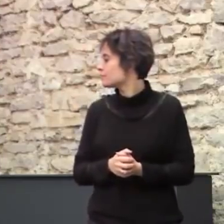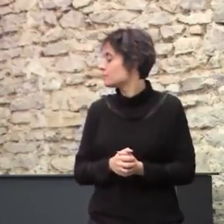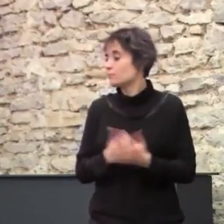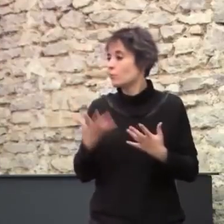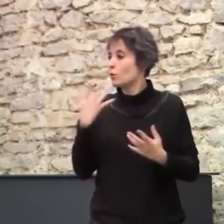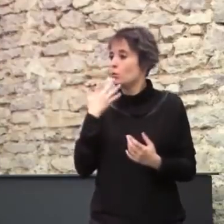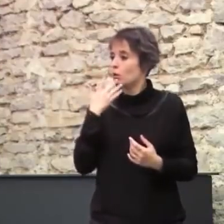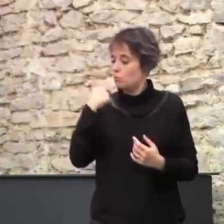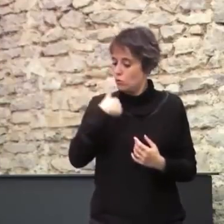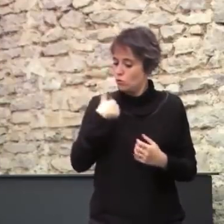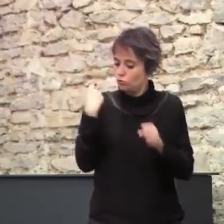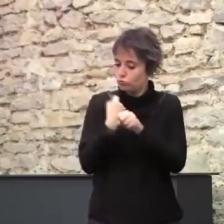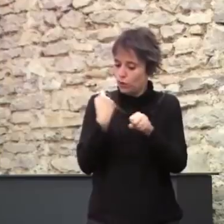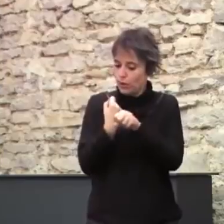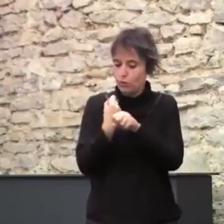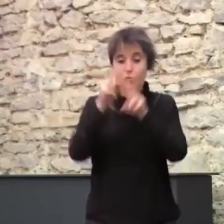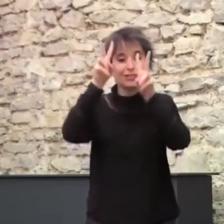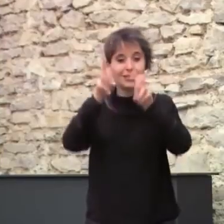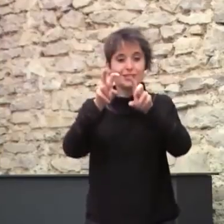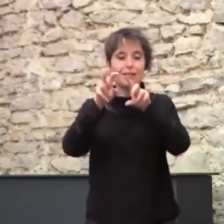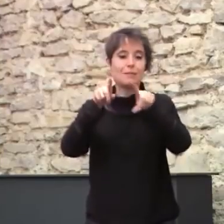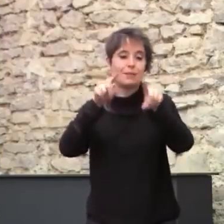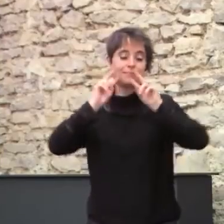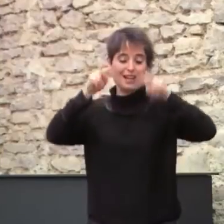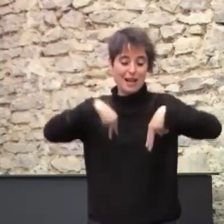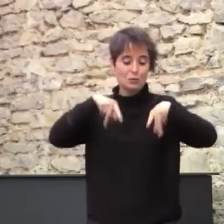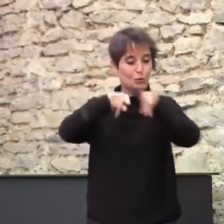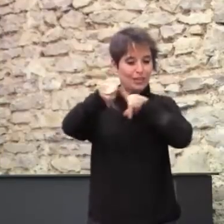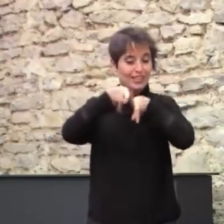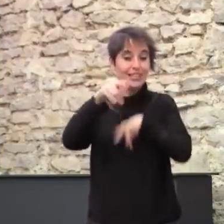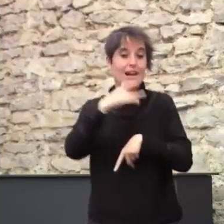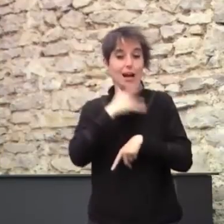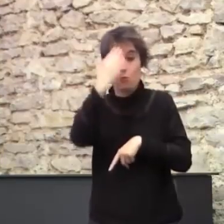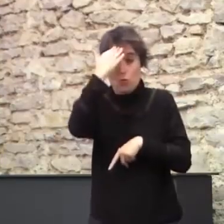Yo, por ejemplo, el trabajo de autocrítica amorosa que hago,